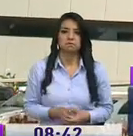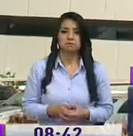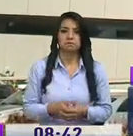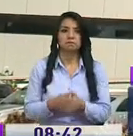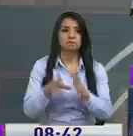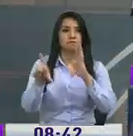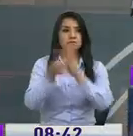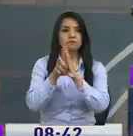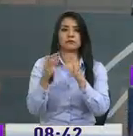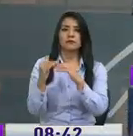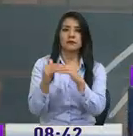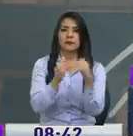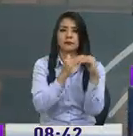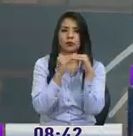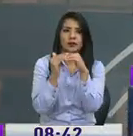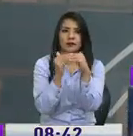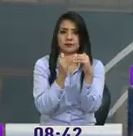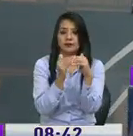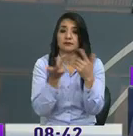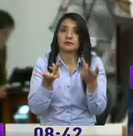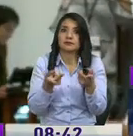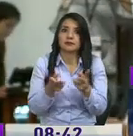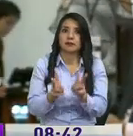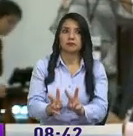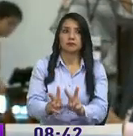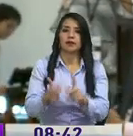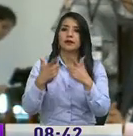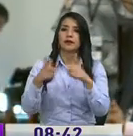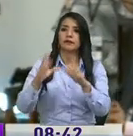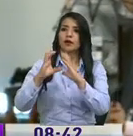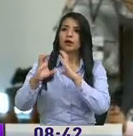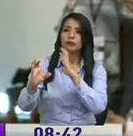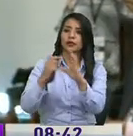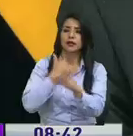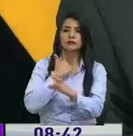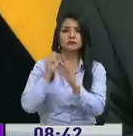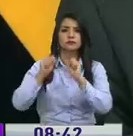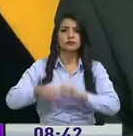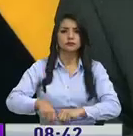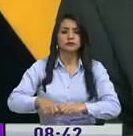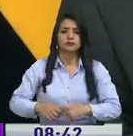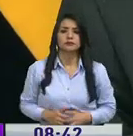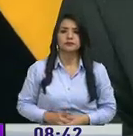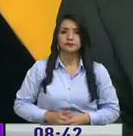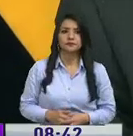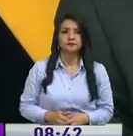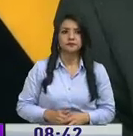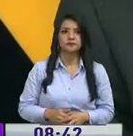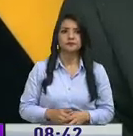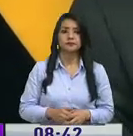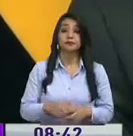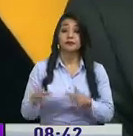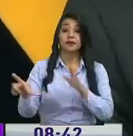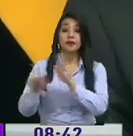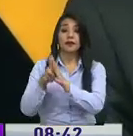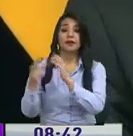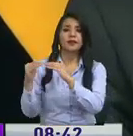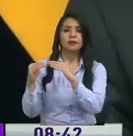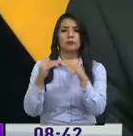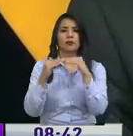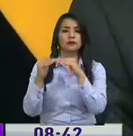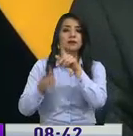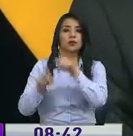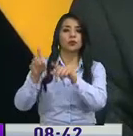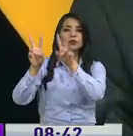Democracia, de alguna forma, influiría en la libertad de expresión. Varias cosas que tiene el Código de la Democracia,